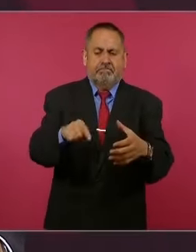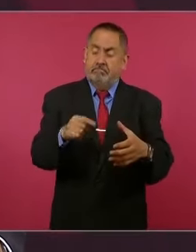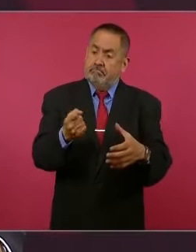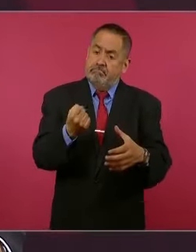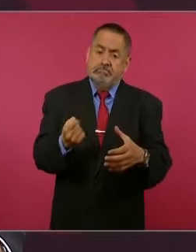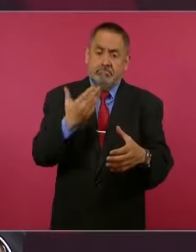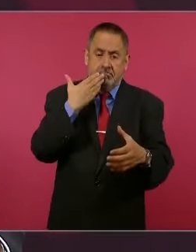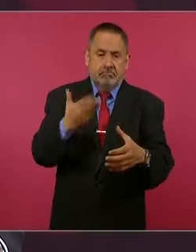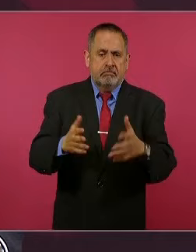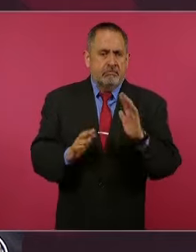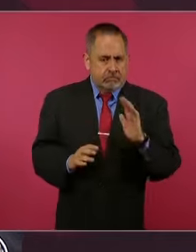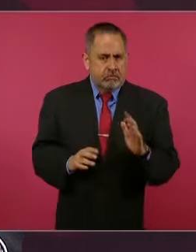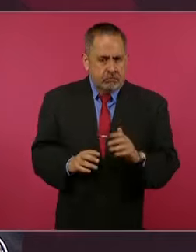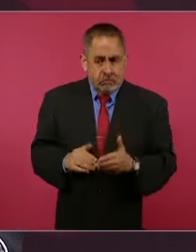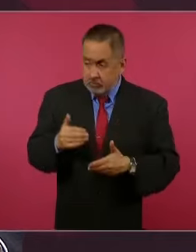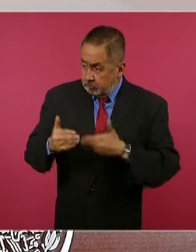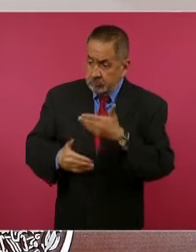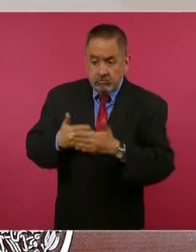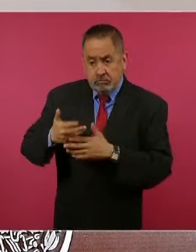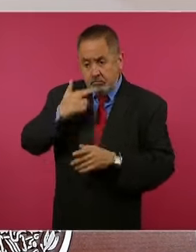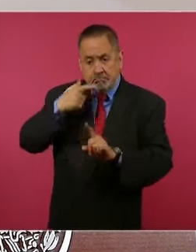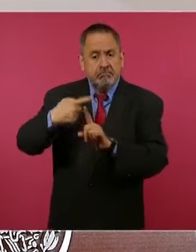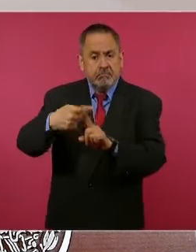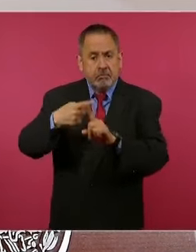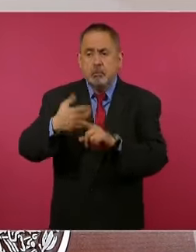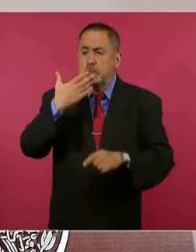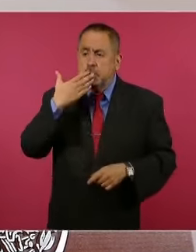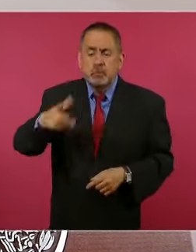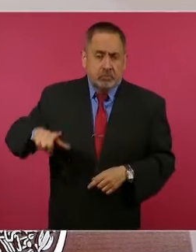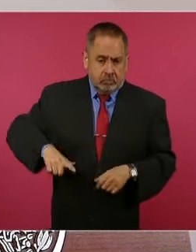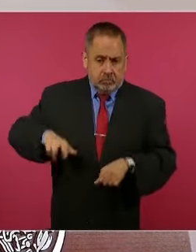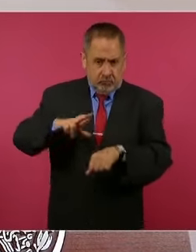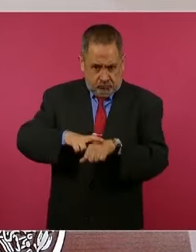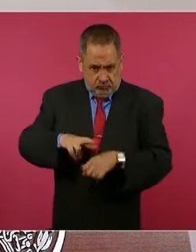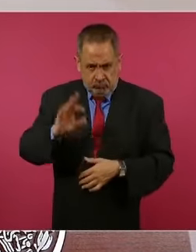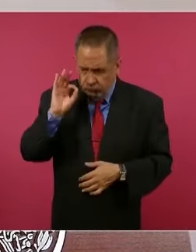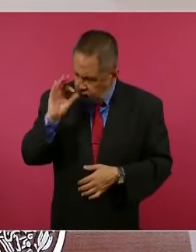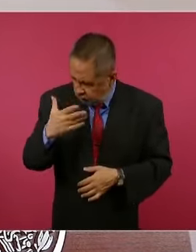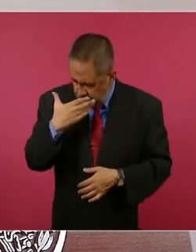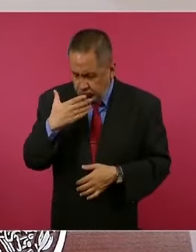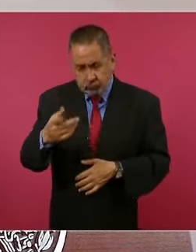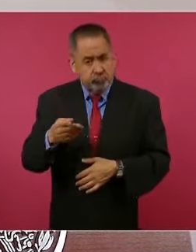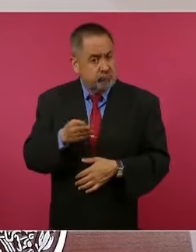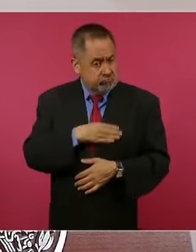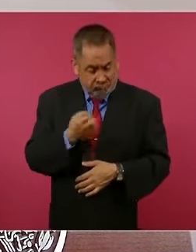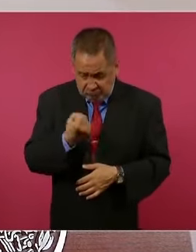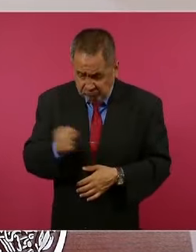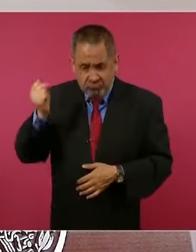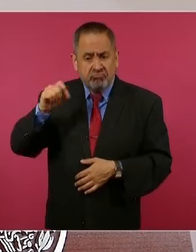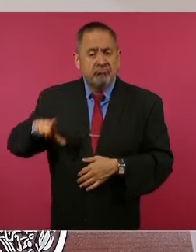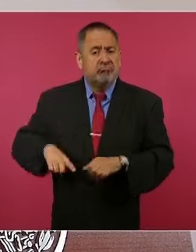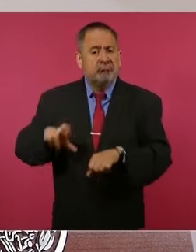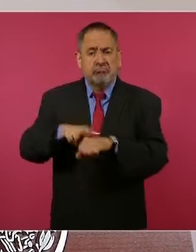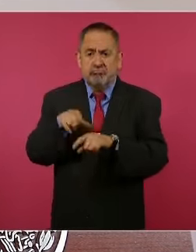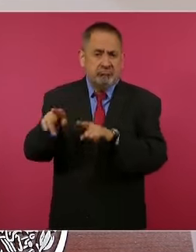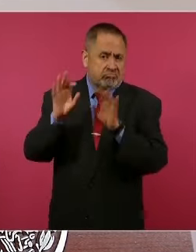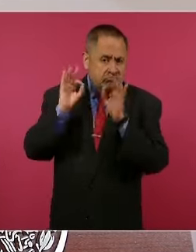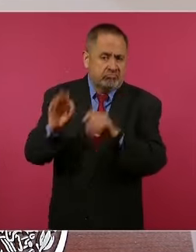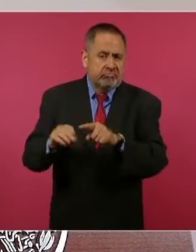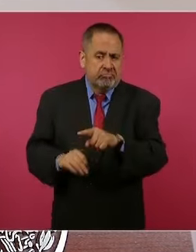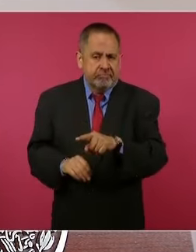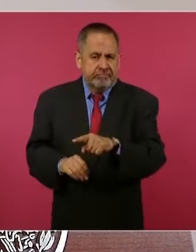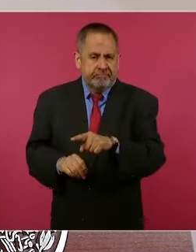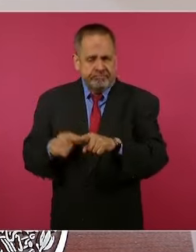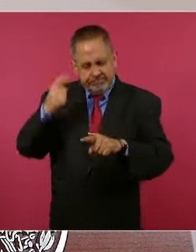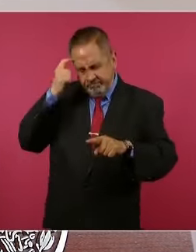se ha avanzado bastante tienen un buen gobernador muy buen gobernador él